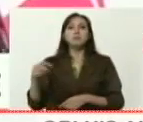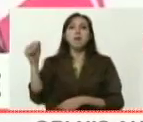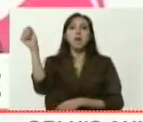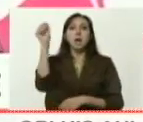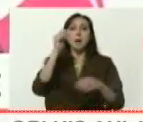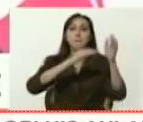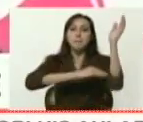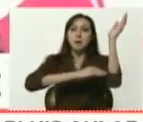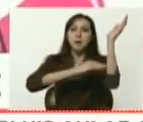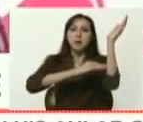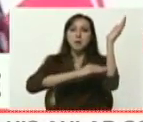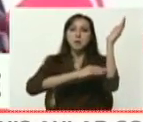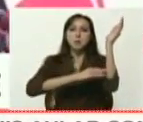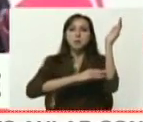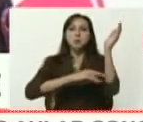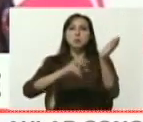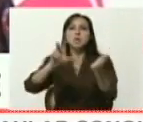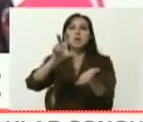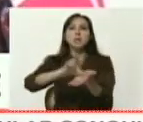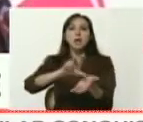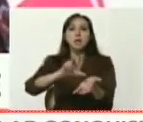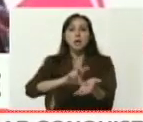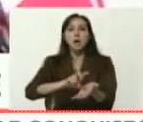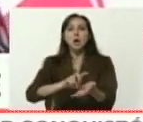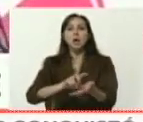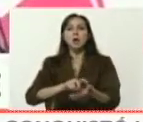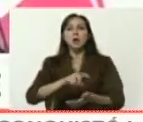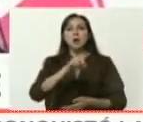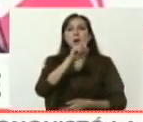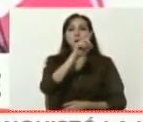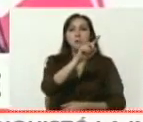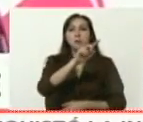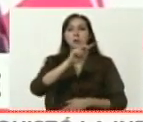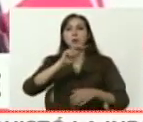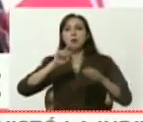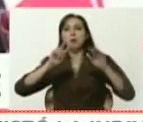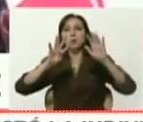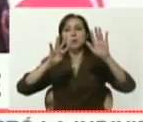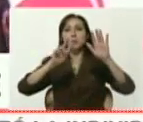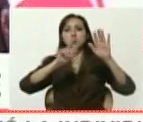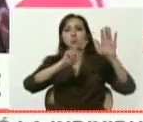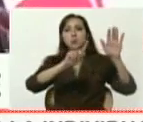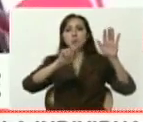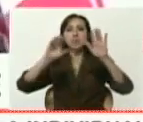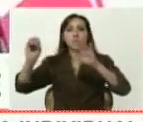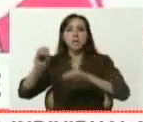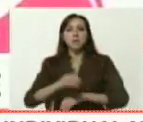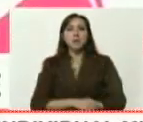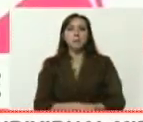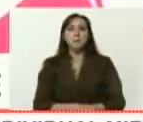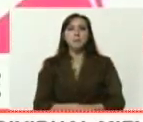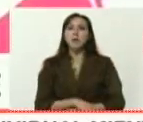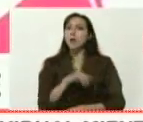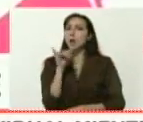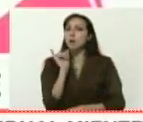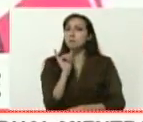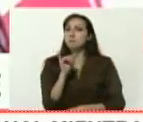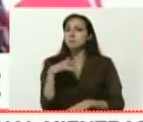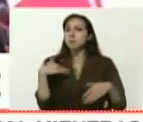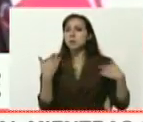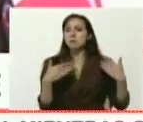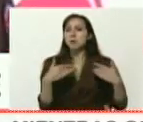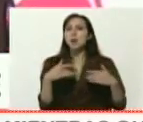Carlos el 10 de enero de 1860. Era la misma causa, pueblo y ejército